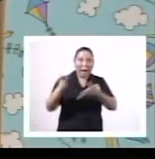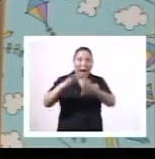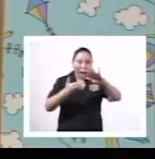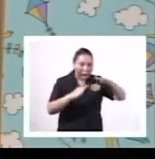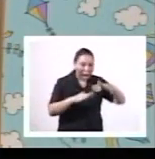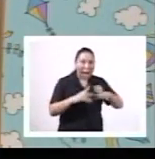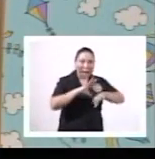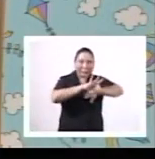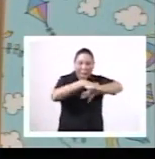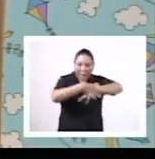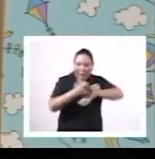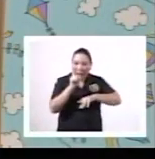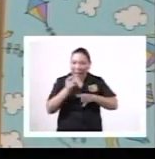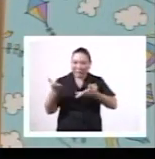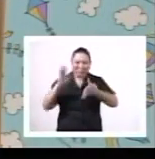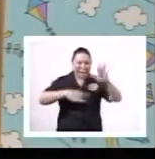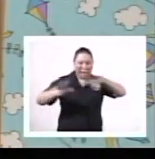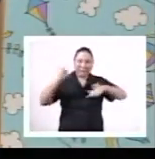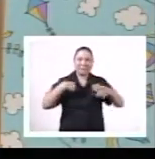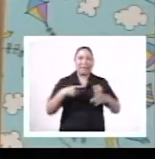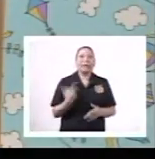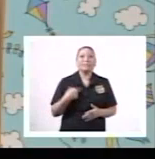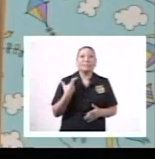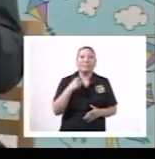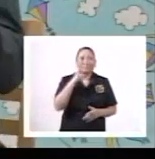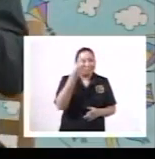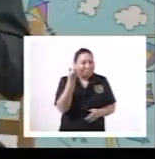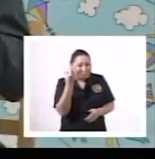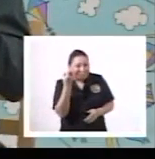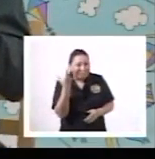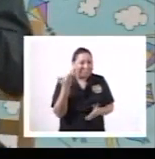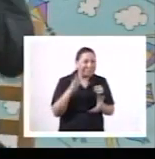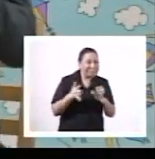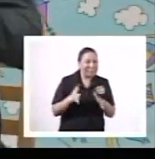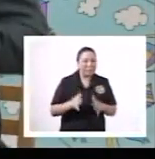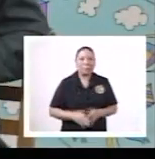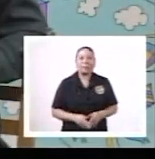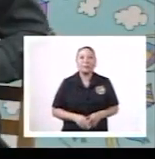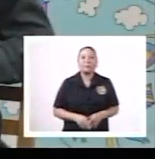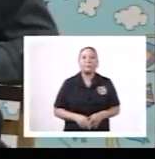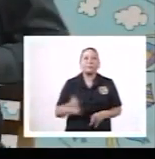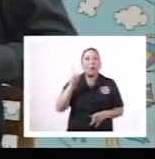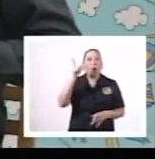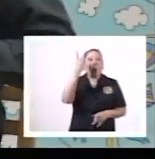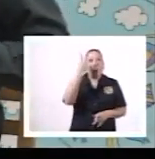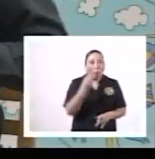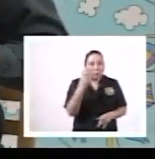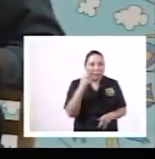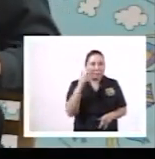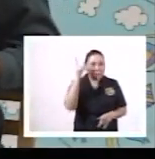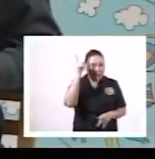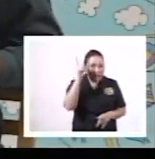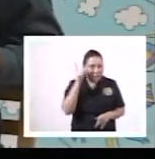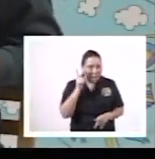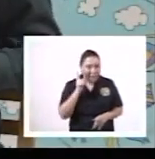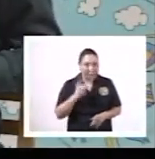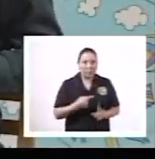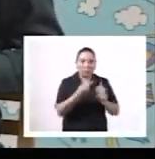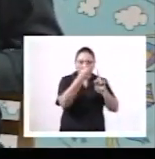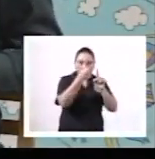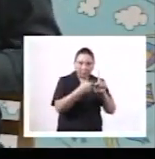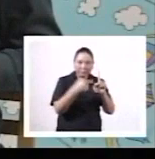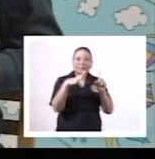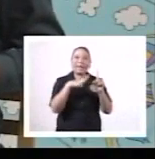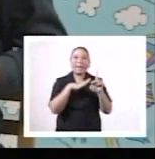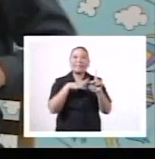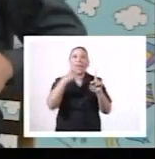calajas y cajitas y cajones. ¿Se les quedó? ¿No? Yo se los digo de nuevo, lo digo despacito.